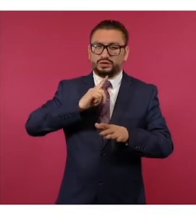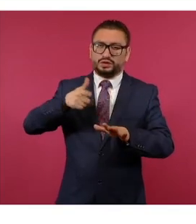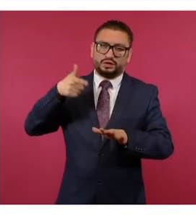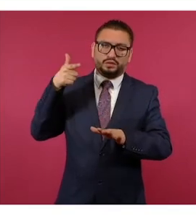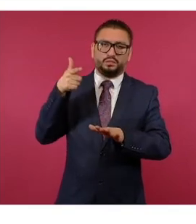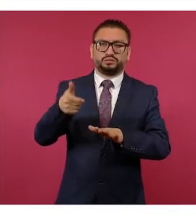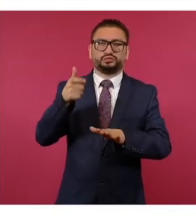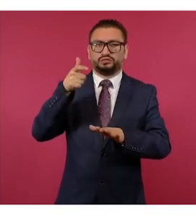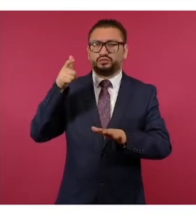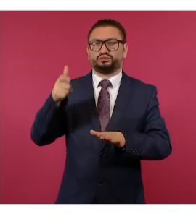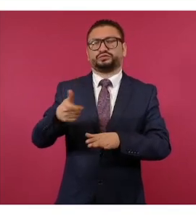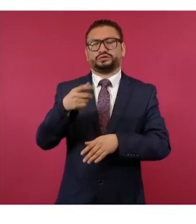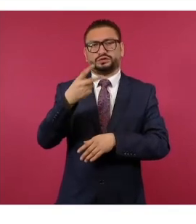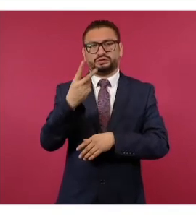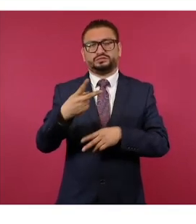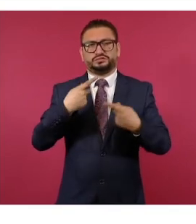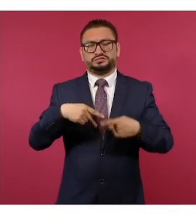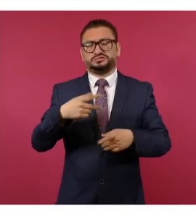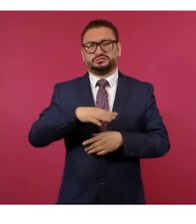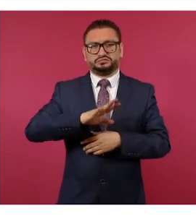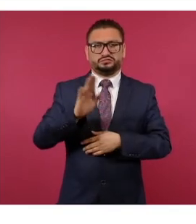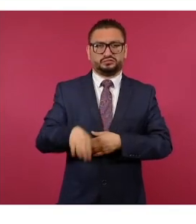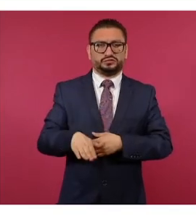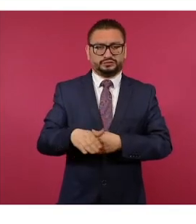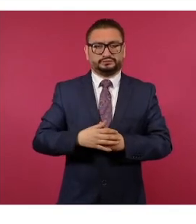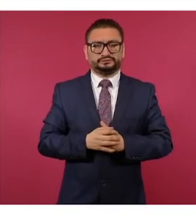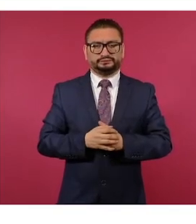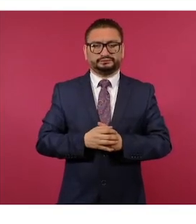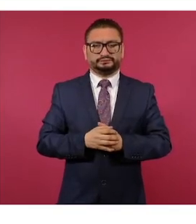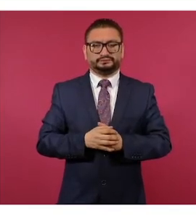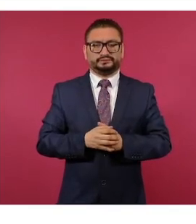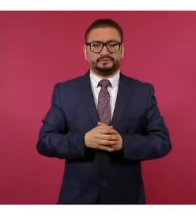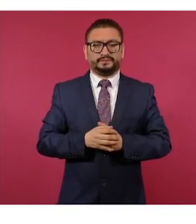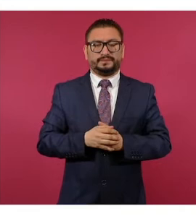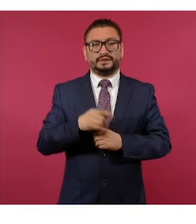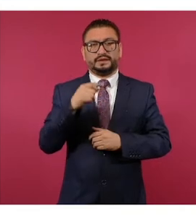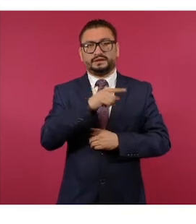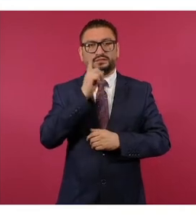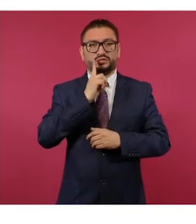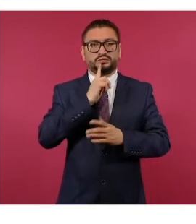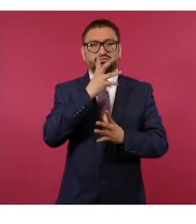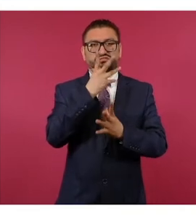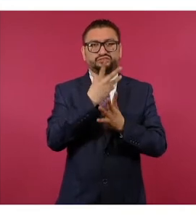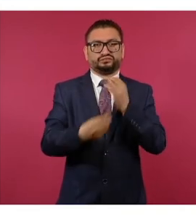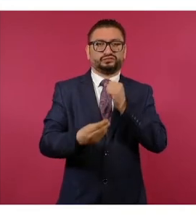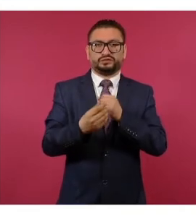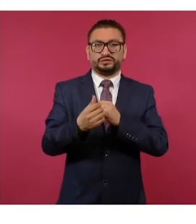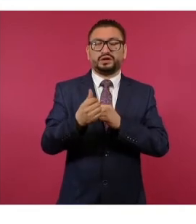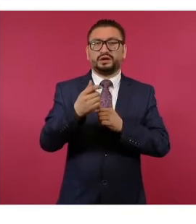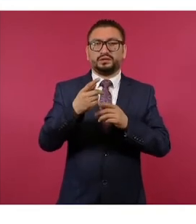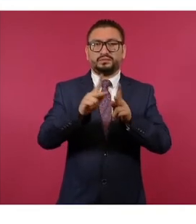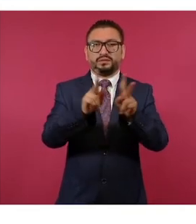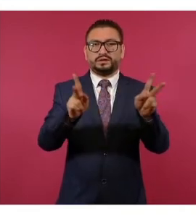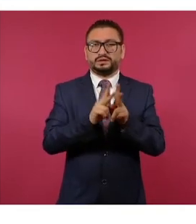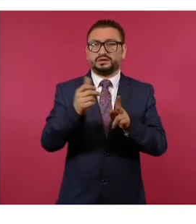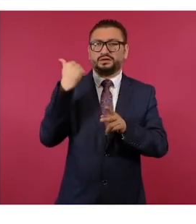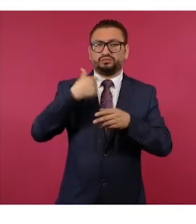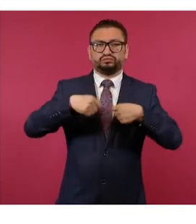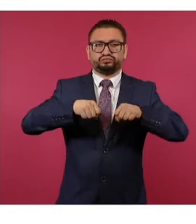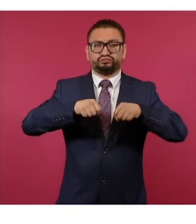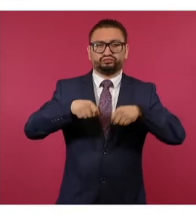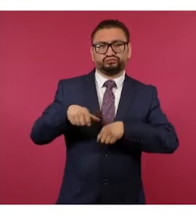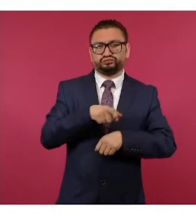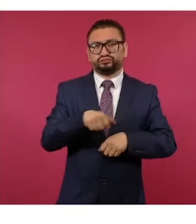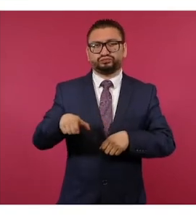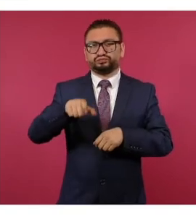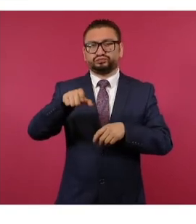fuego contra las víctimas, provocándoles la muerte. Ella habría huido por la parte trasera de la plaza en una motocicleta que la